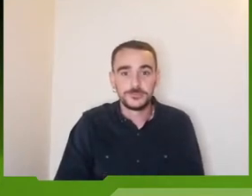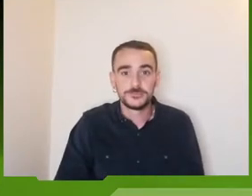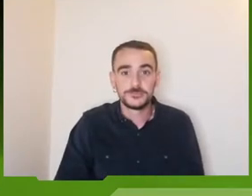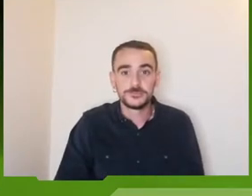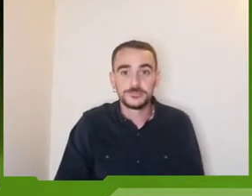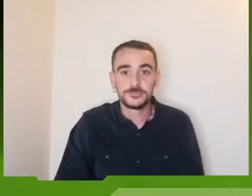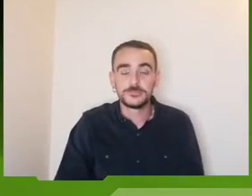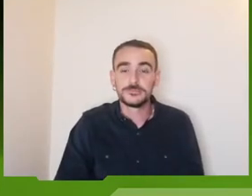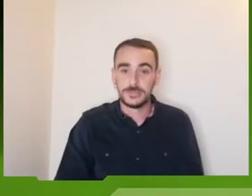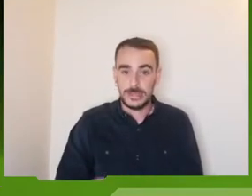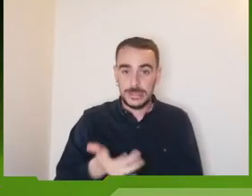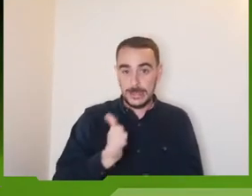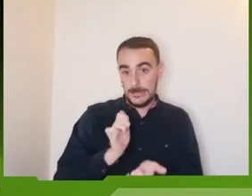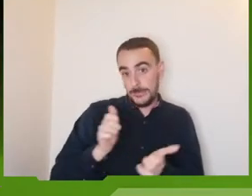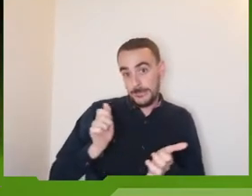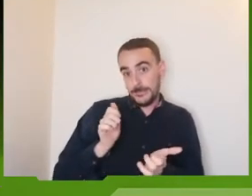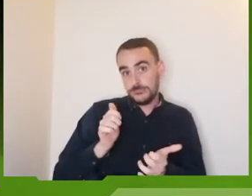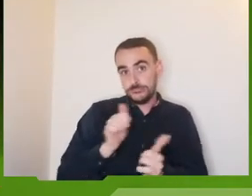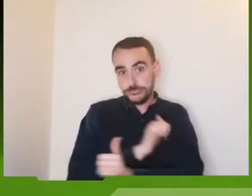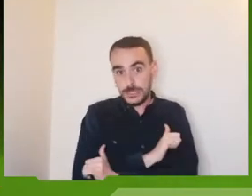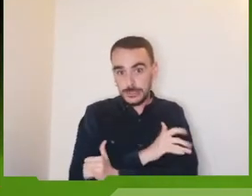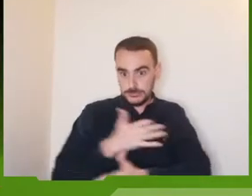cámara.